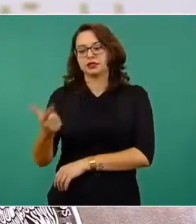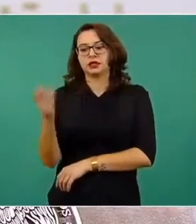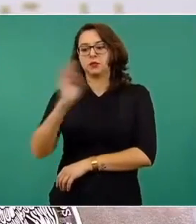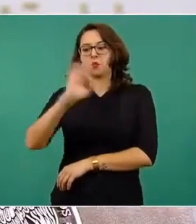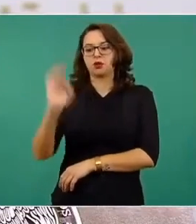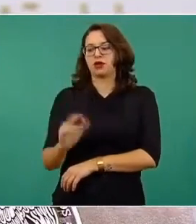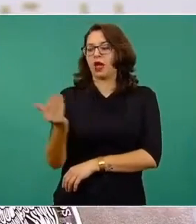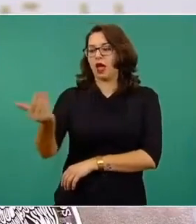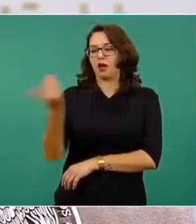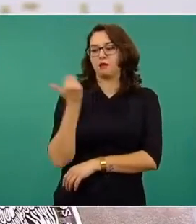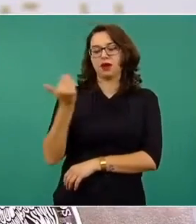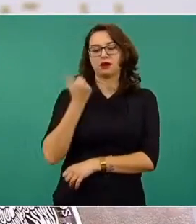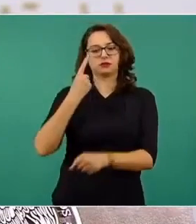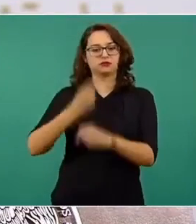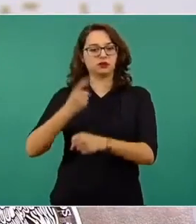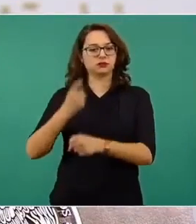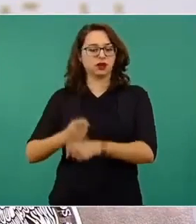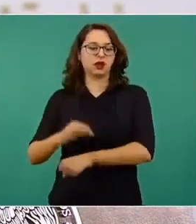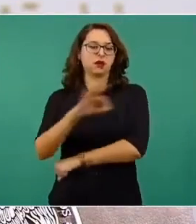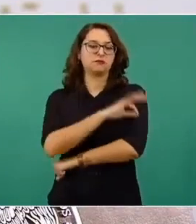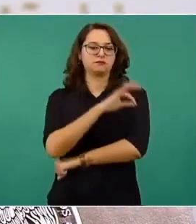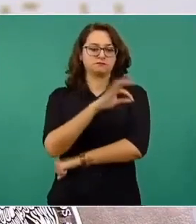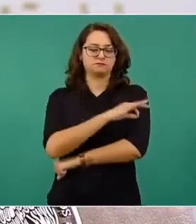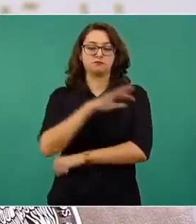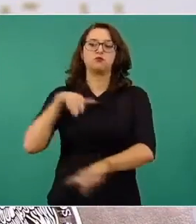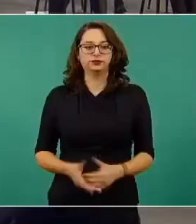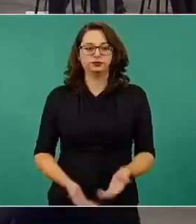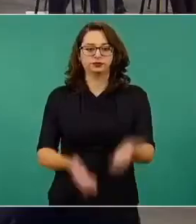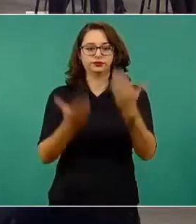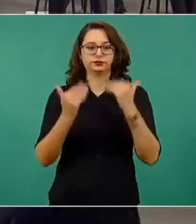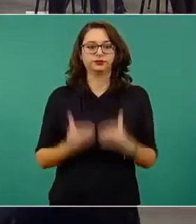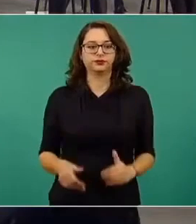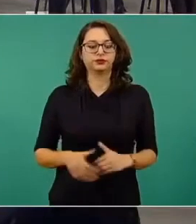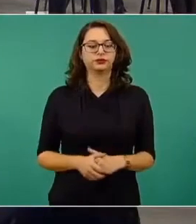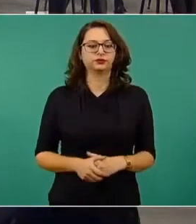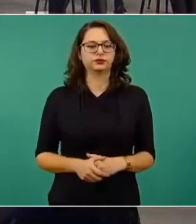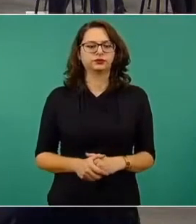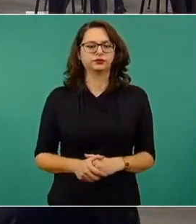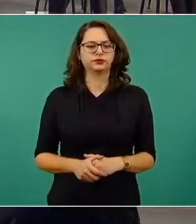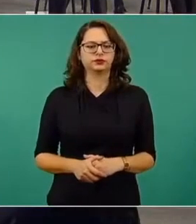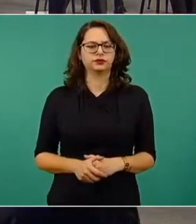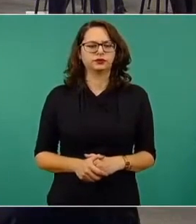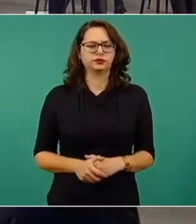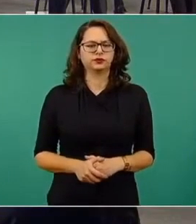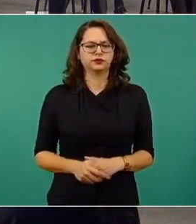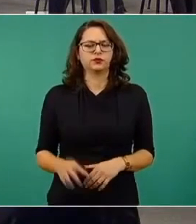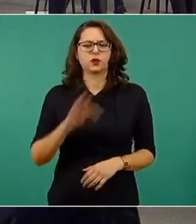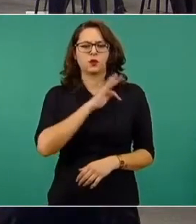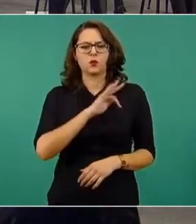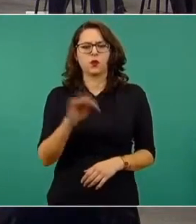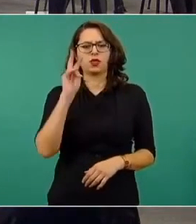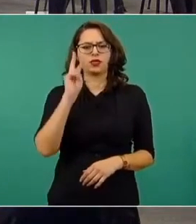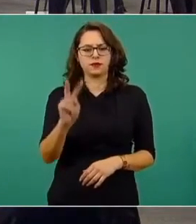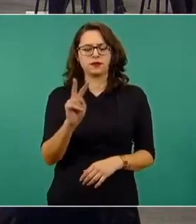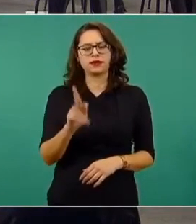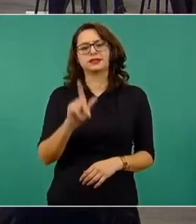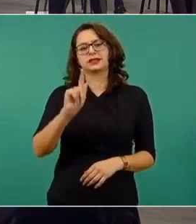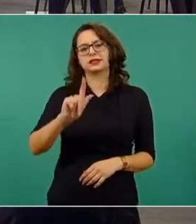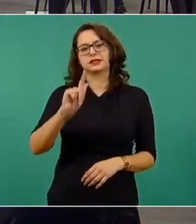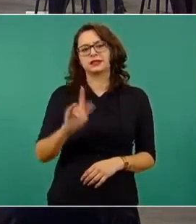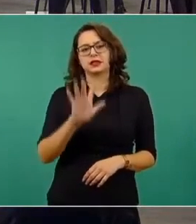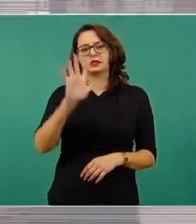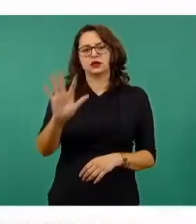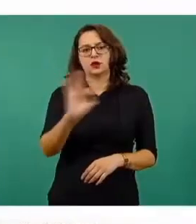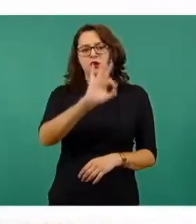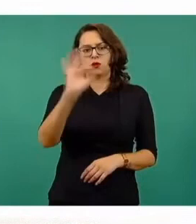más recientemente vacunadas que en su momento recibirán la vacuna. Lo que vemos es que 3/4, 75%